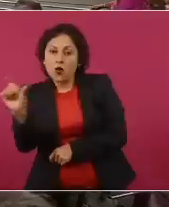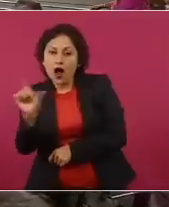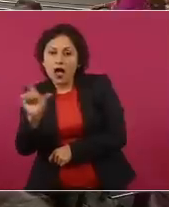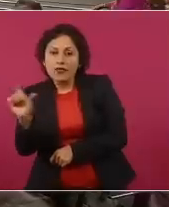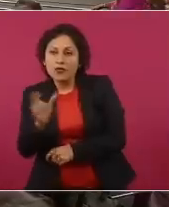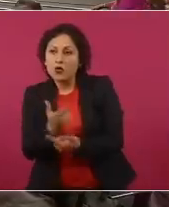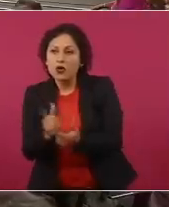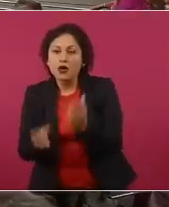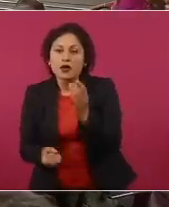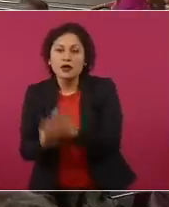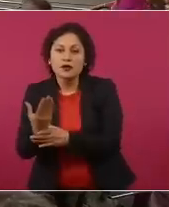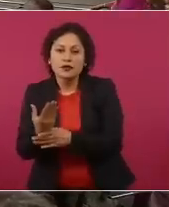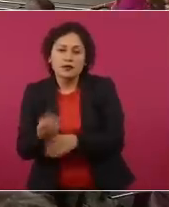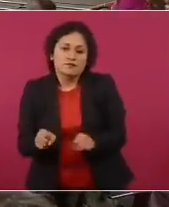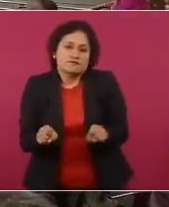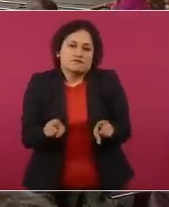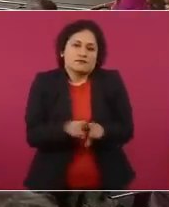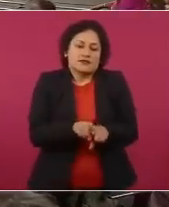ya estaba esta señora ahí.